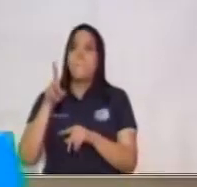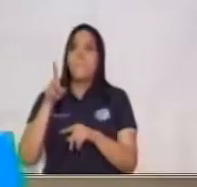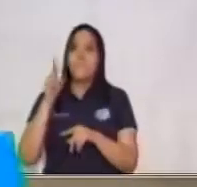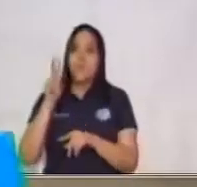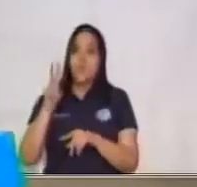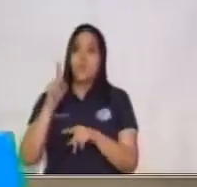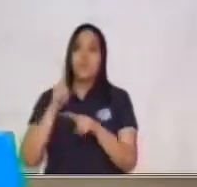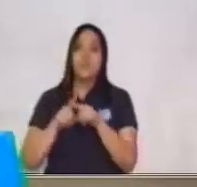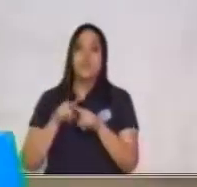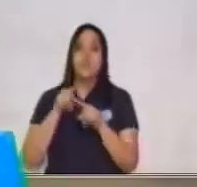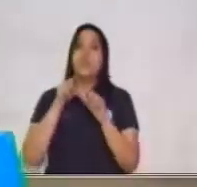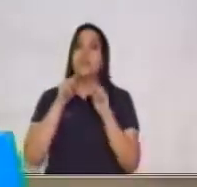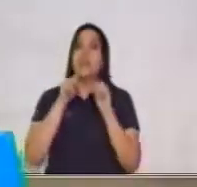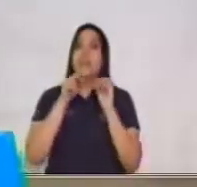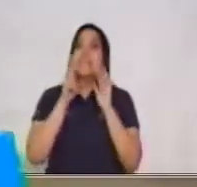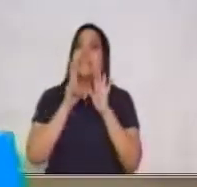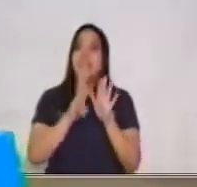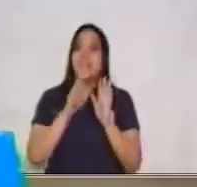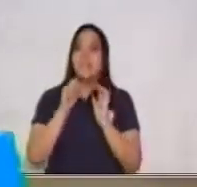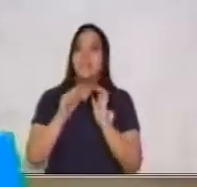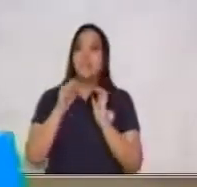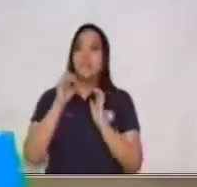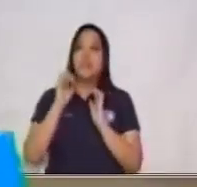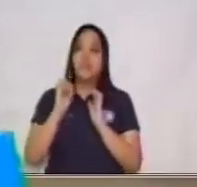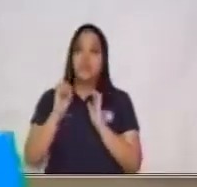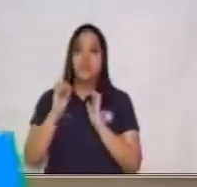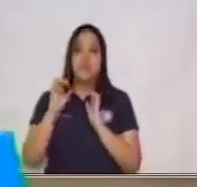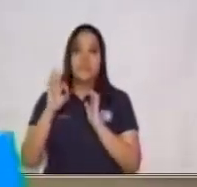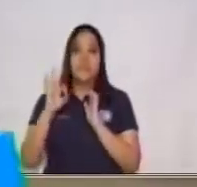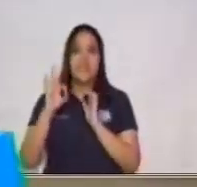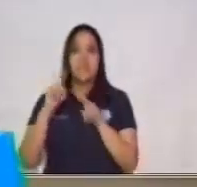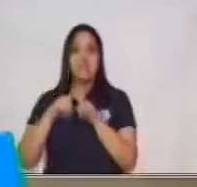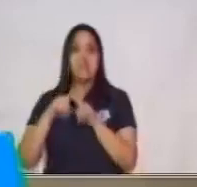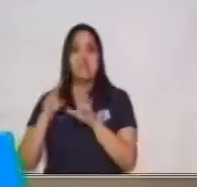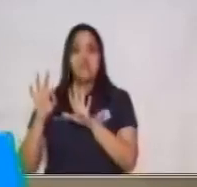8. Y entonces eso nos va a dar